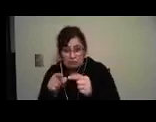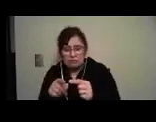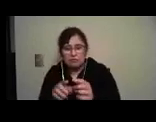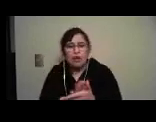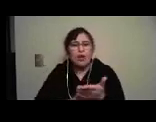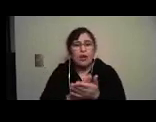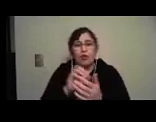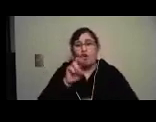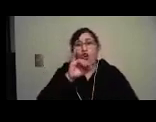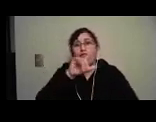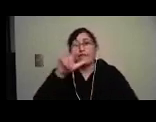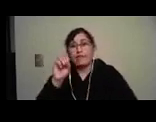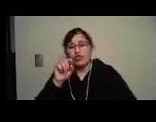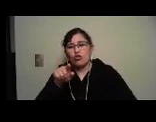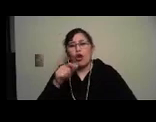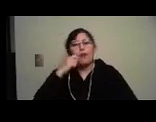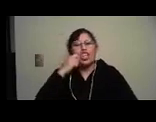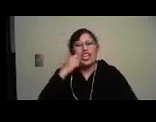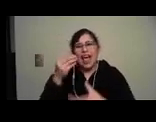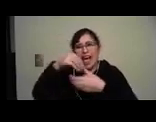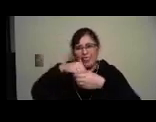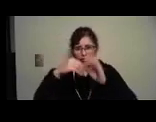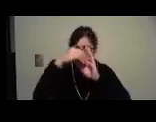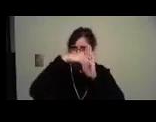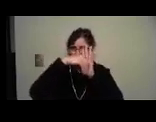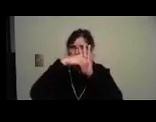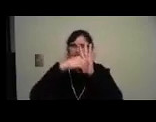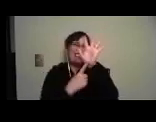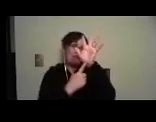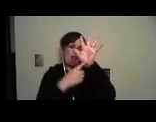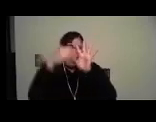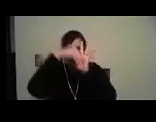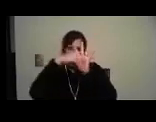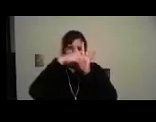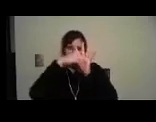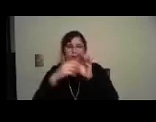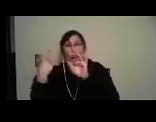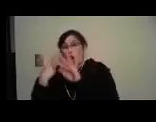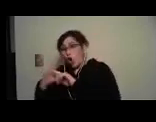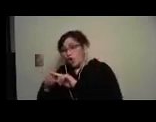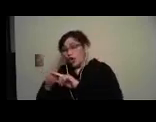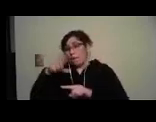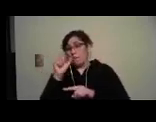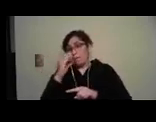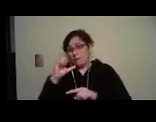por ejemplo, que son proteínas dentro de las neuronas, ya, y las placas amiloides de proteínas